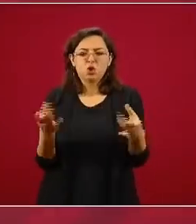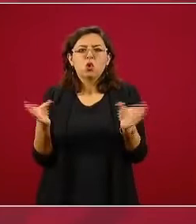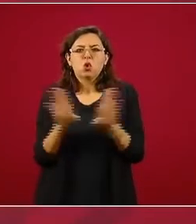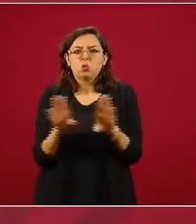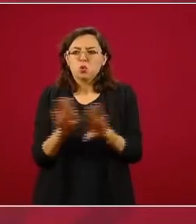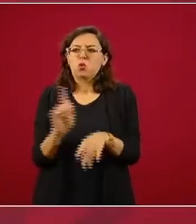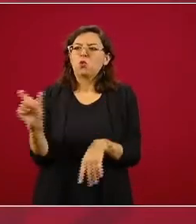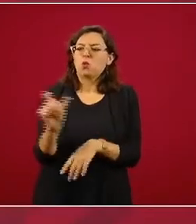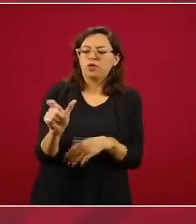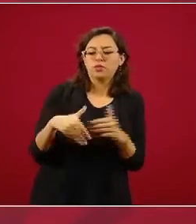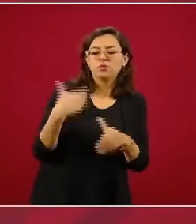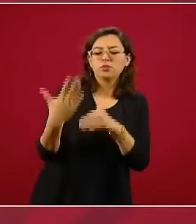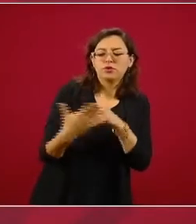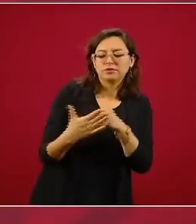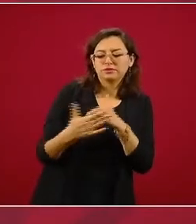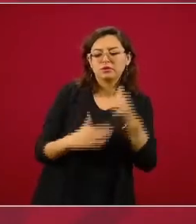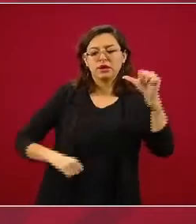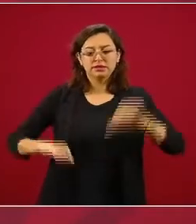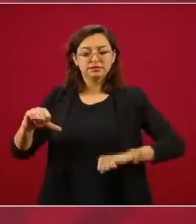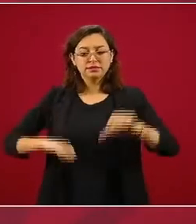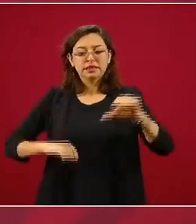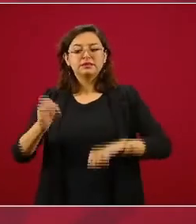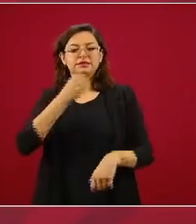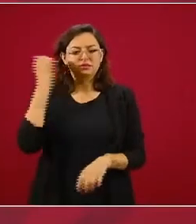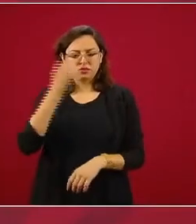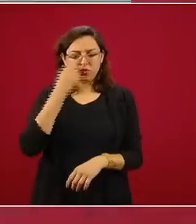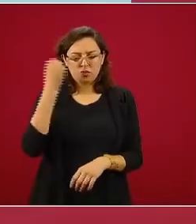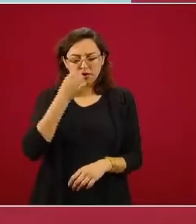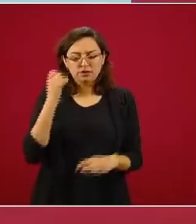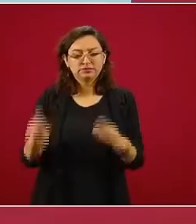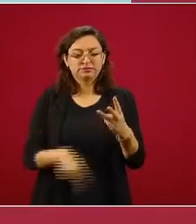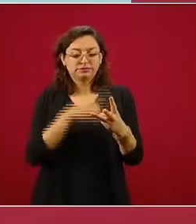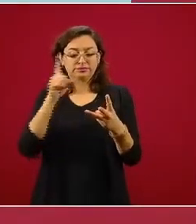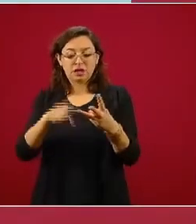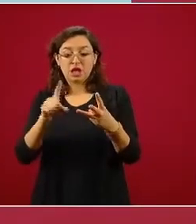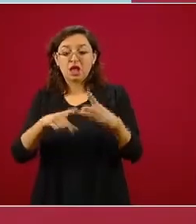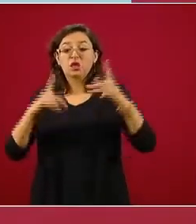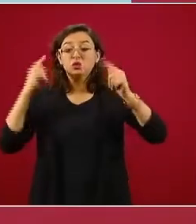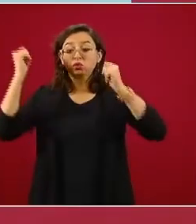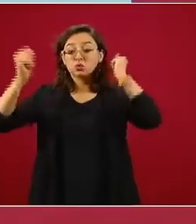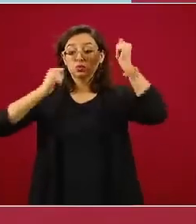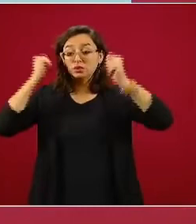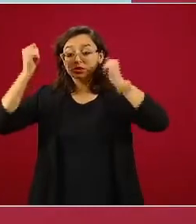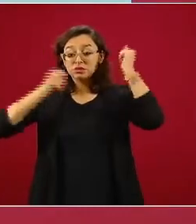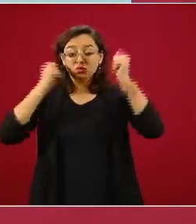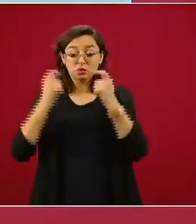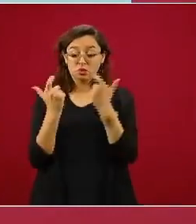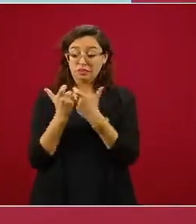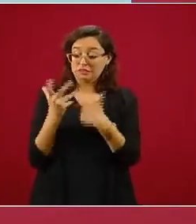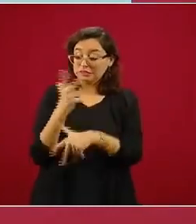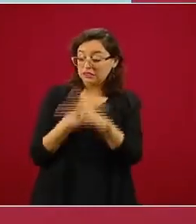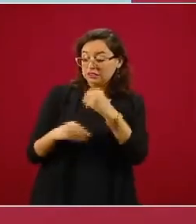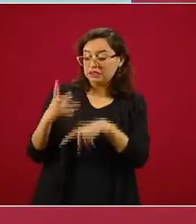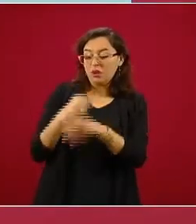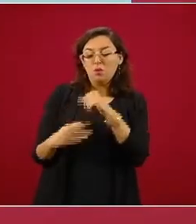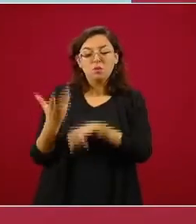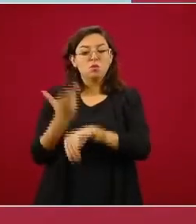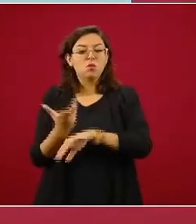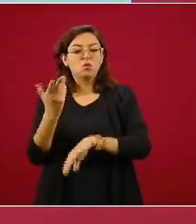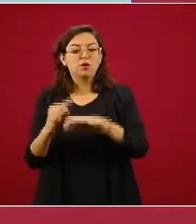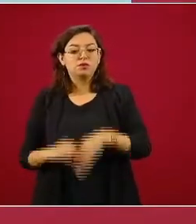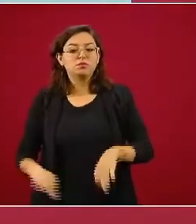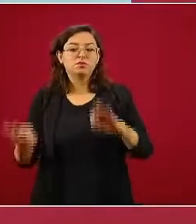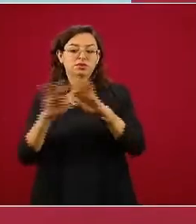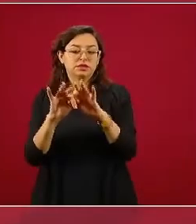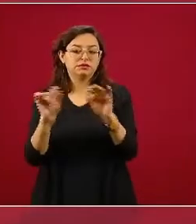podamos regresar a las actividades escolares. El turismo, que es una actividad económica importantísima